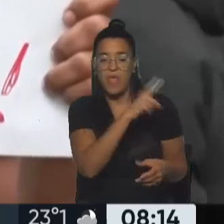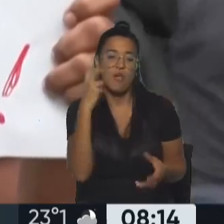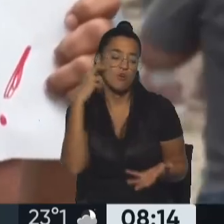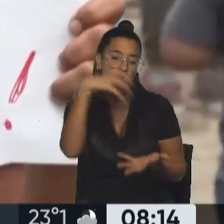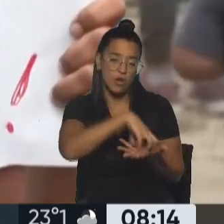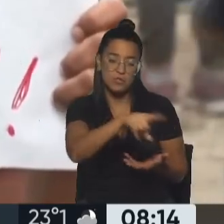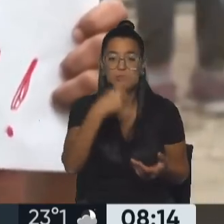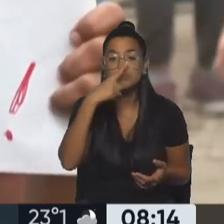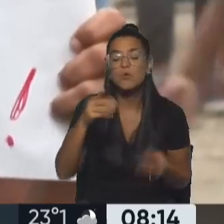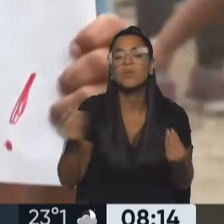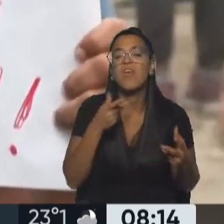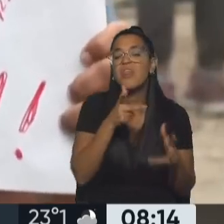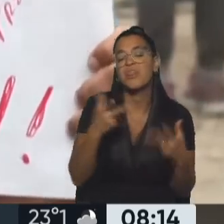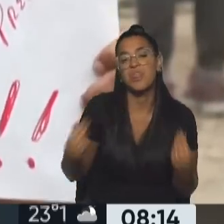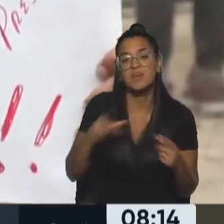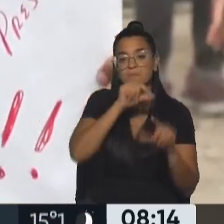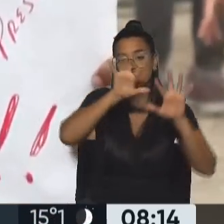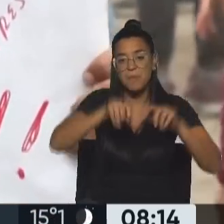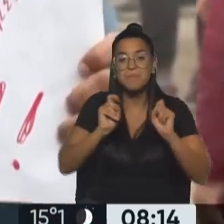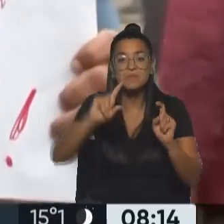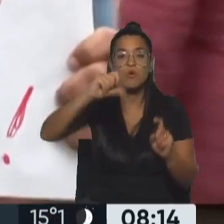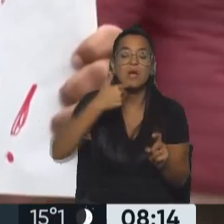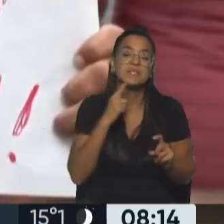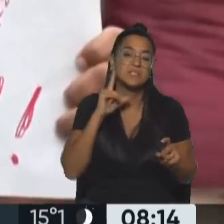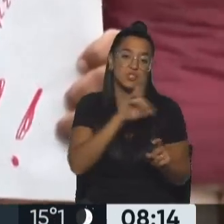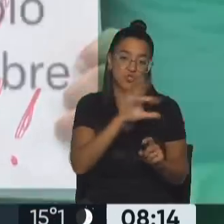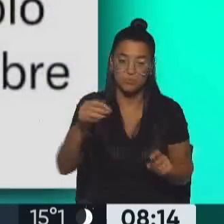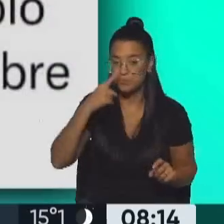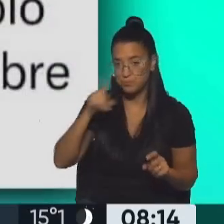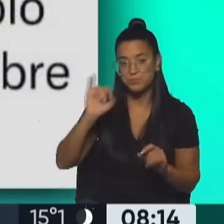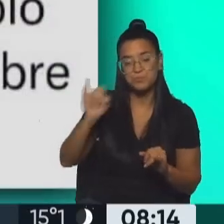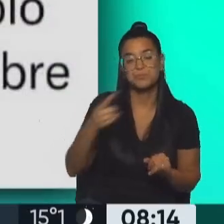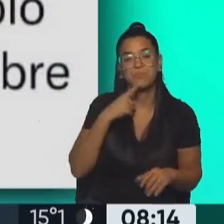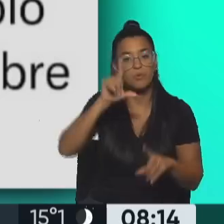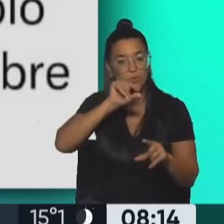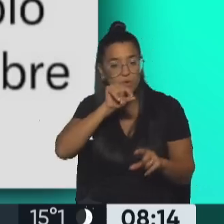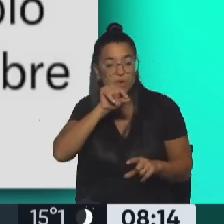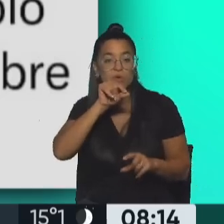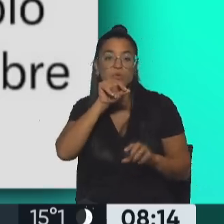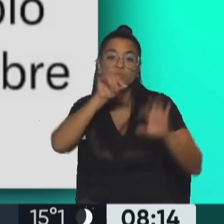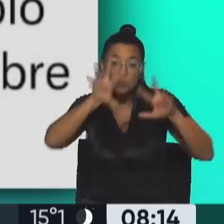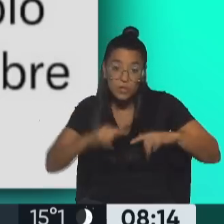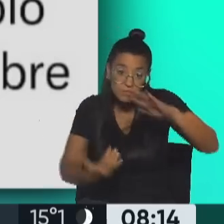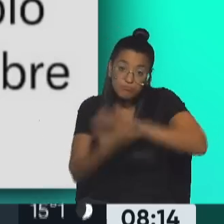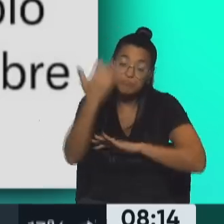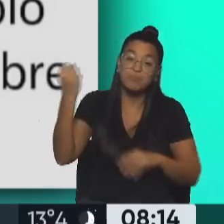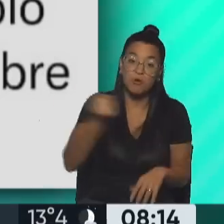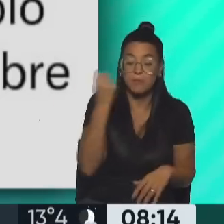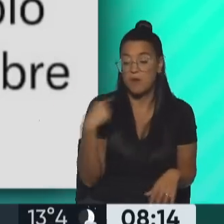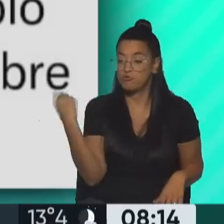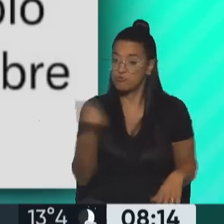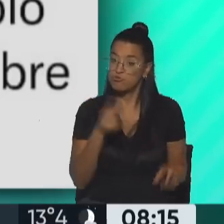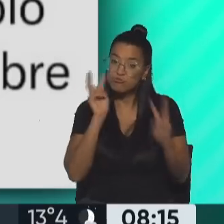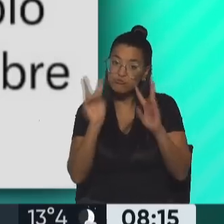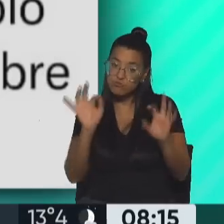por último qué es lo que dice este este tweet del propio Castillo por último un tuit bastante importante para que tengamos en